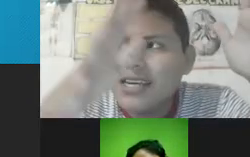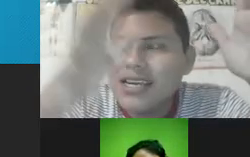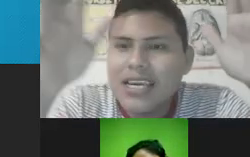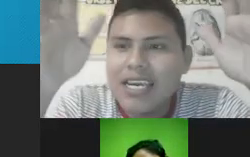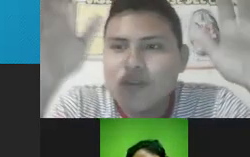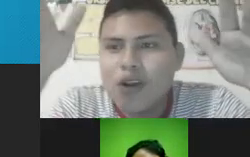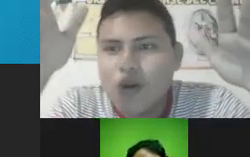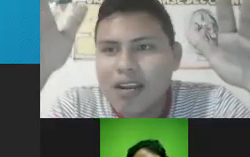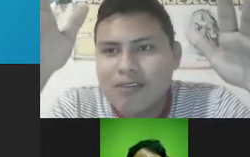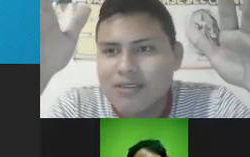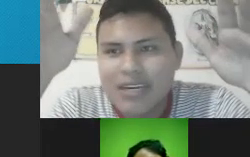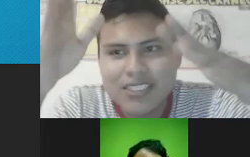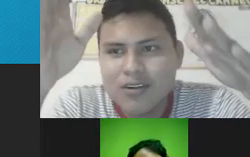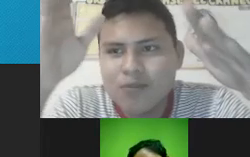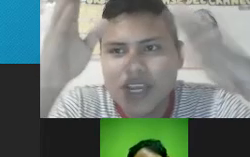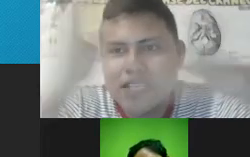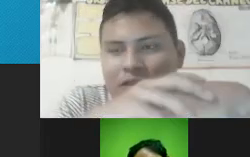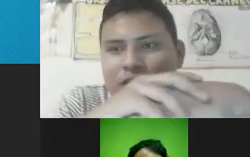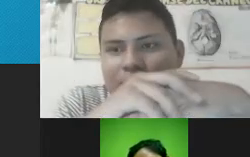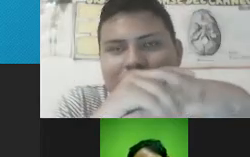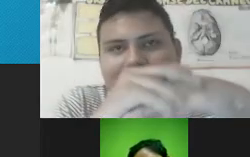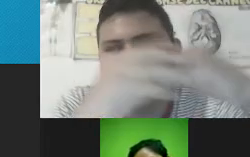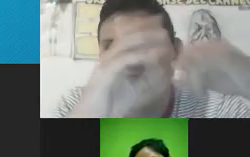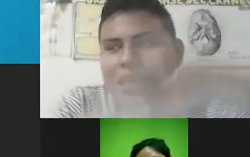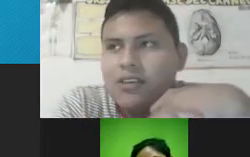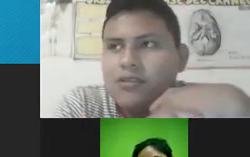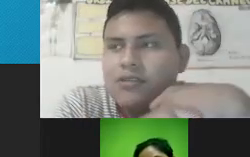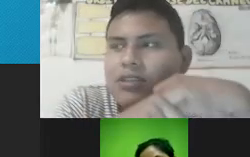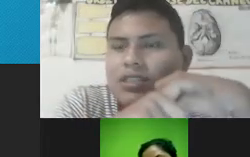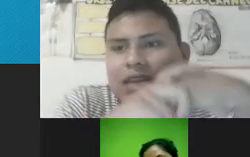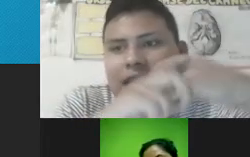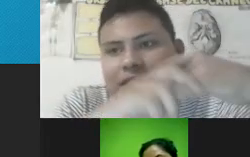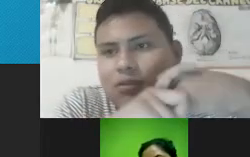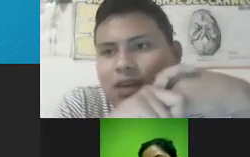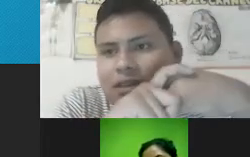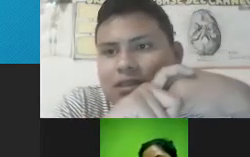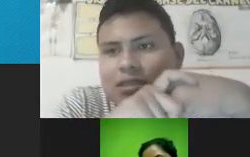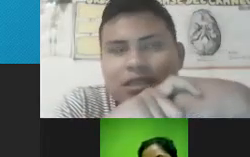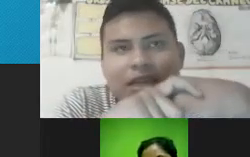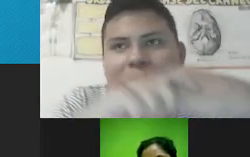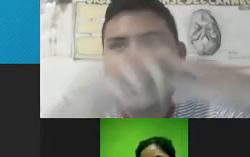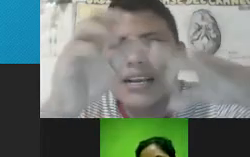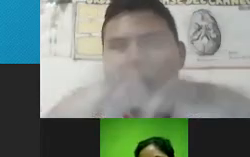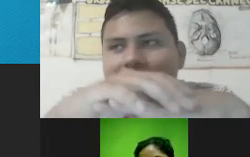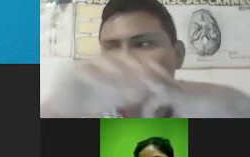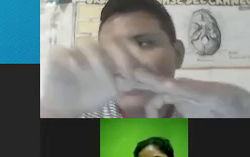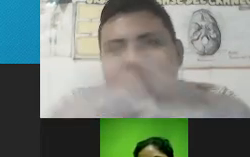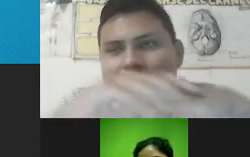anatomía estudia los órganos en sí, por qué están conformados, sea tejido, sea célula,